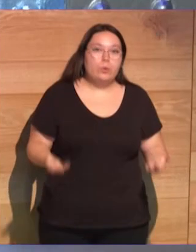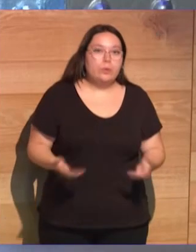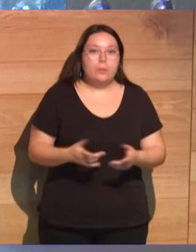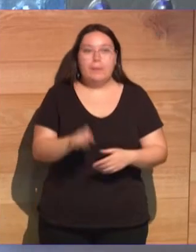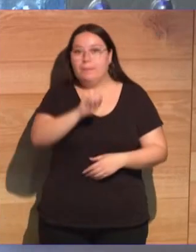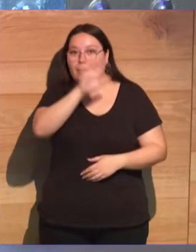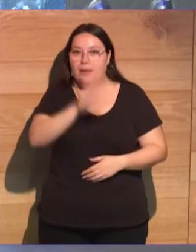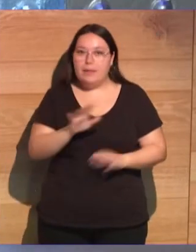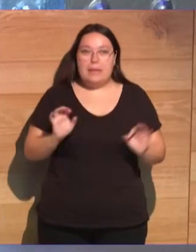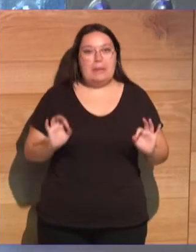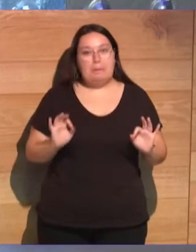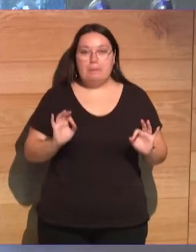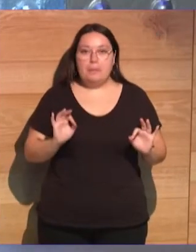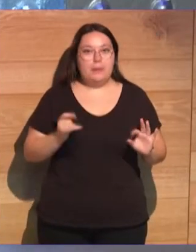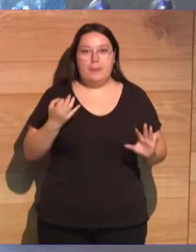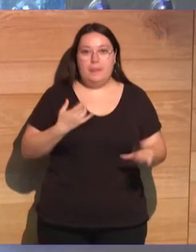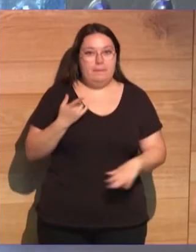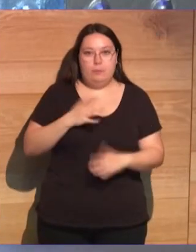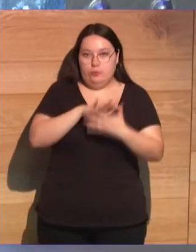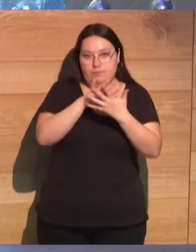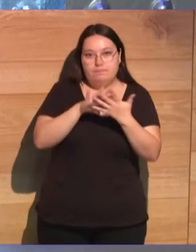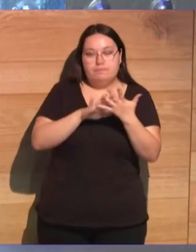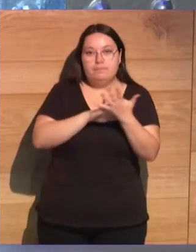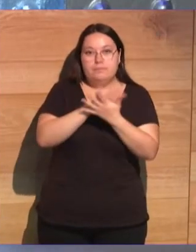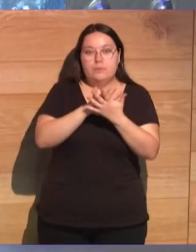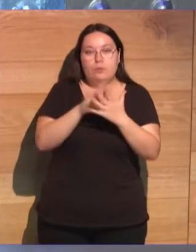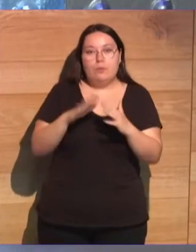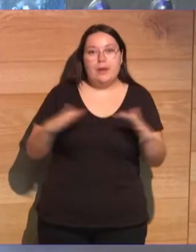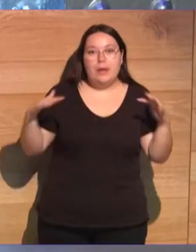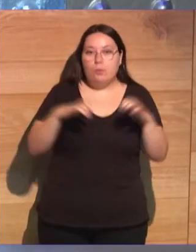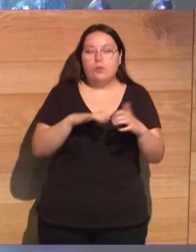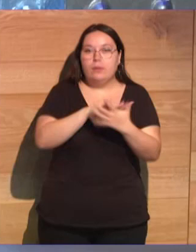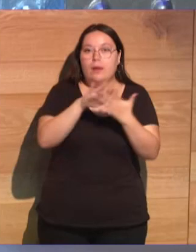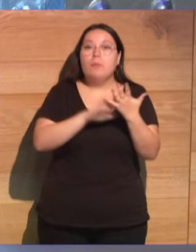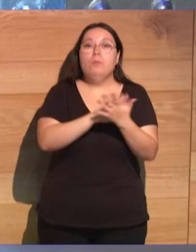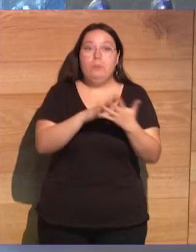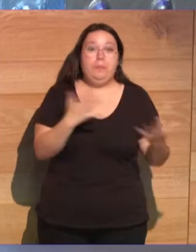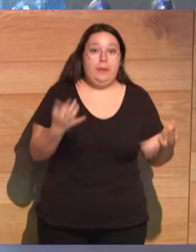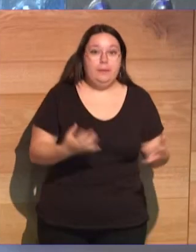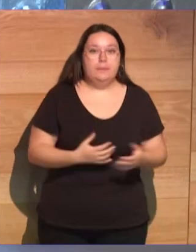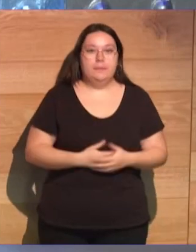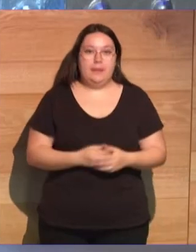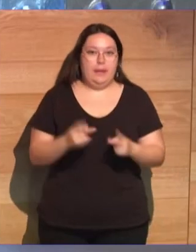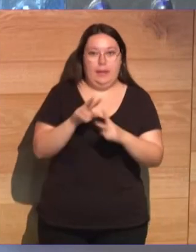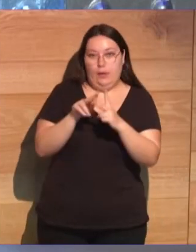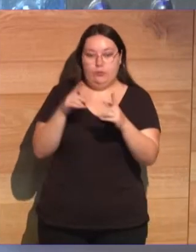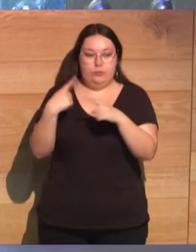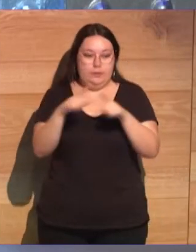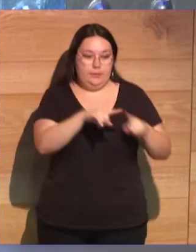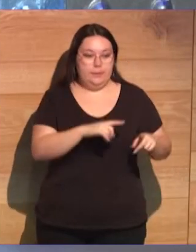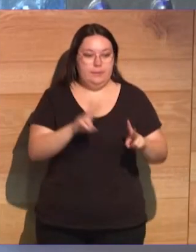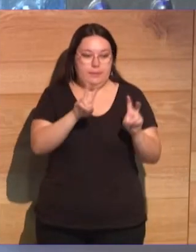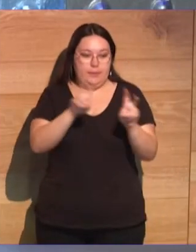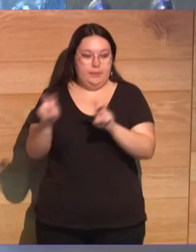parecía que era completamente obligatorio el traer un encuentro en el que pudiéramos hablar de ambos temas, ¿no? Ambos temas